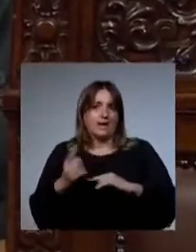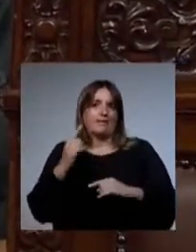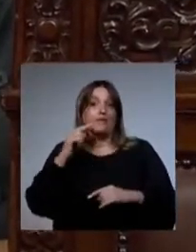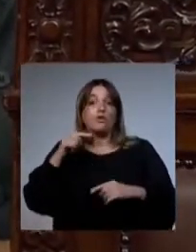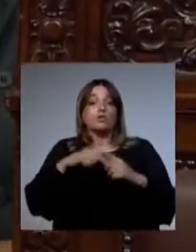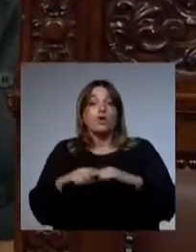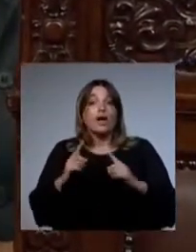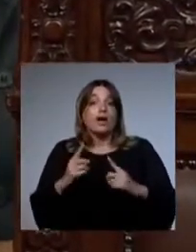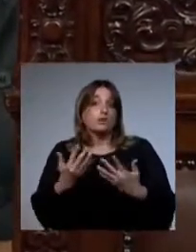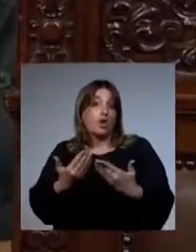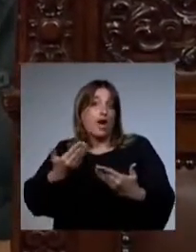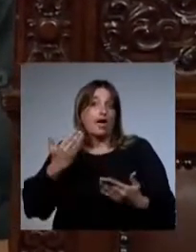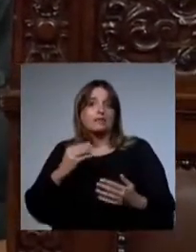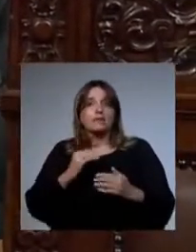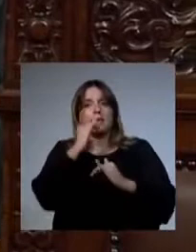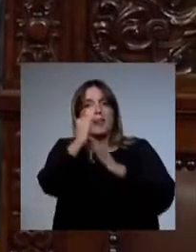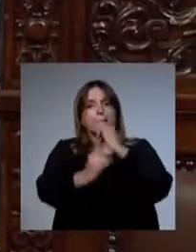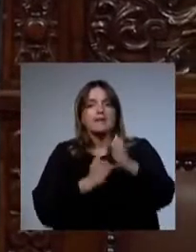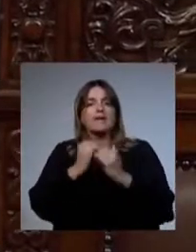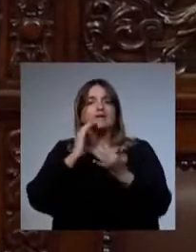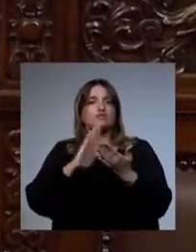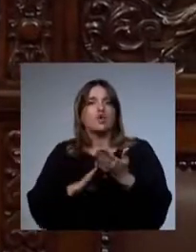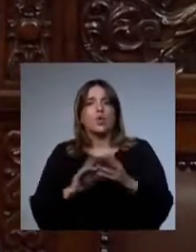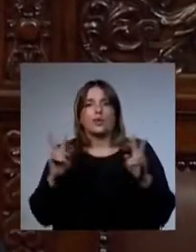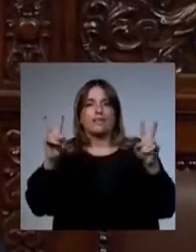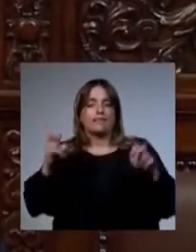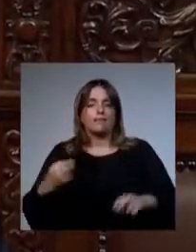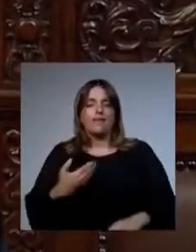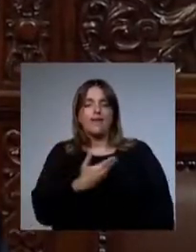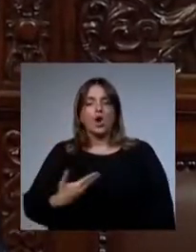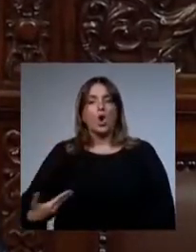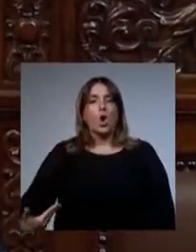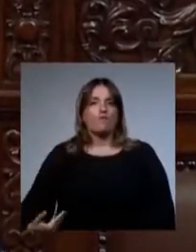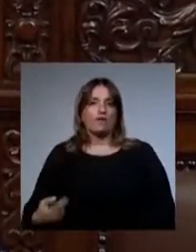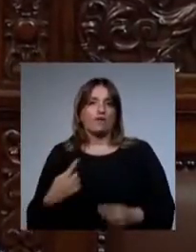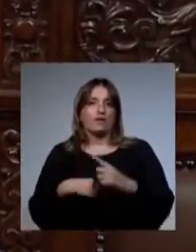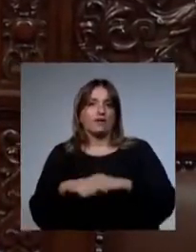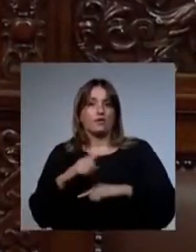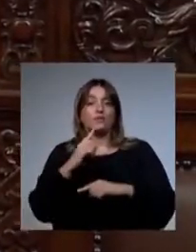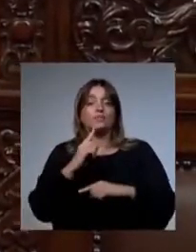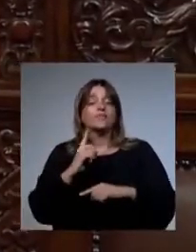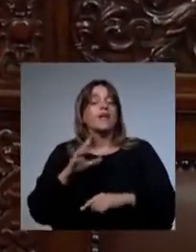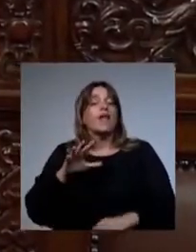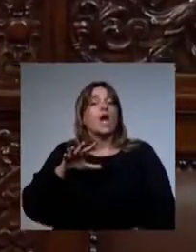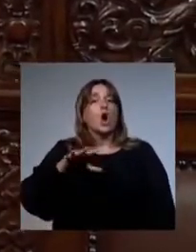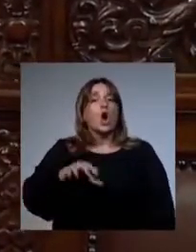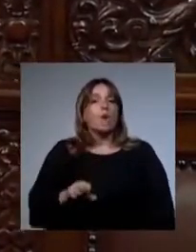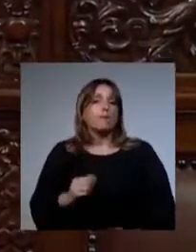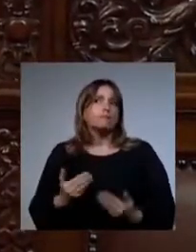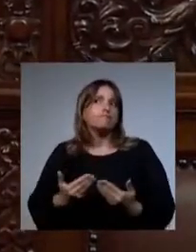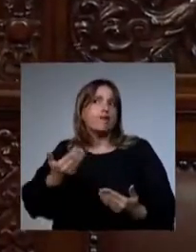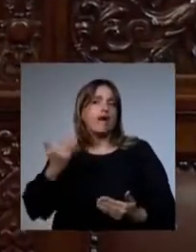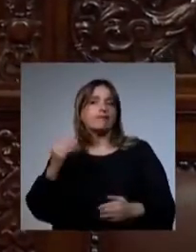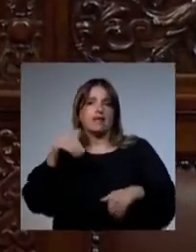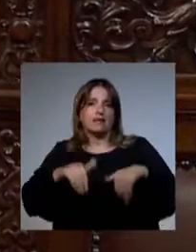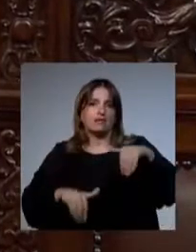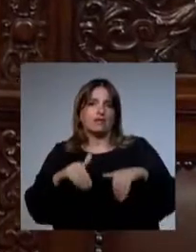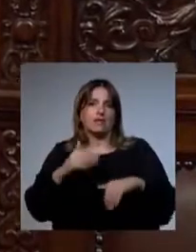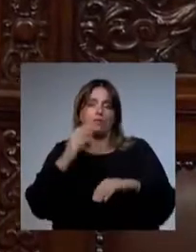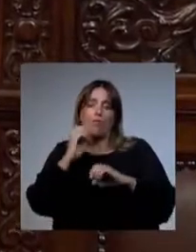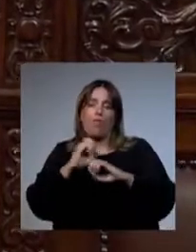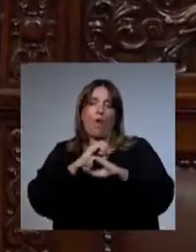manifesté las grandes líneas del Gobierno que tenían como base un compromiso electoral claro y